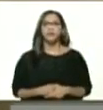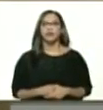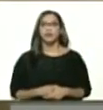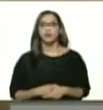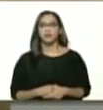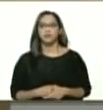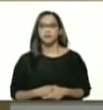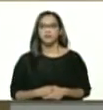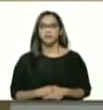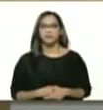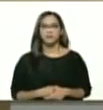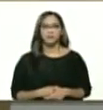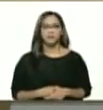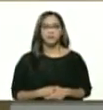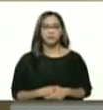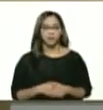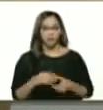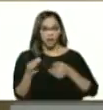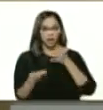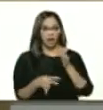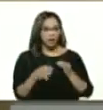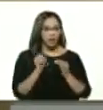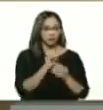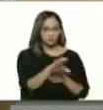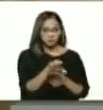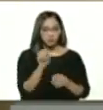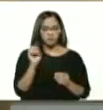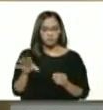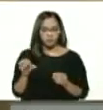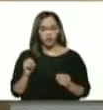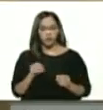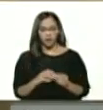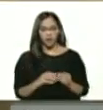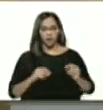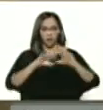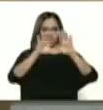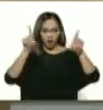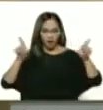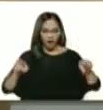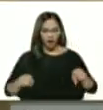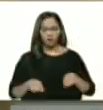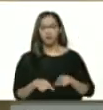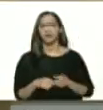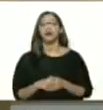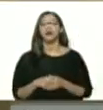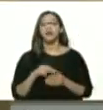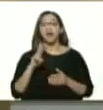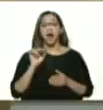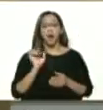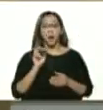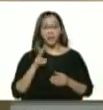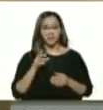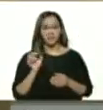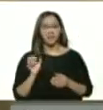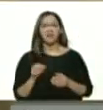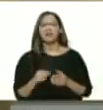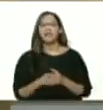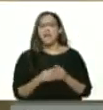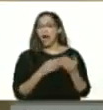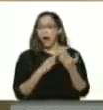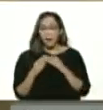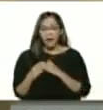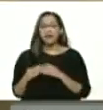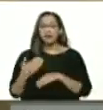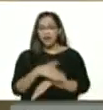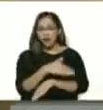existe una distribución que desde el punto de vista geográfico la ub del centro la comunidad comunidad y las